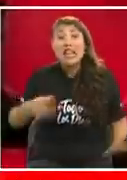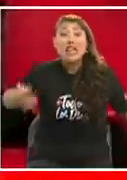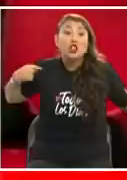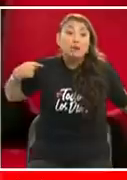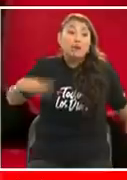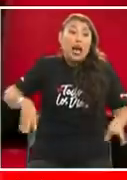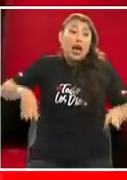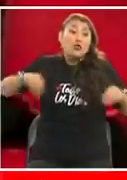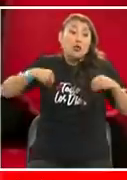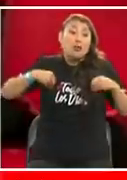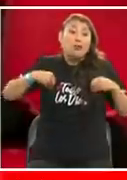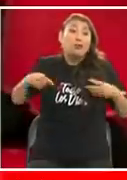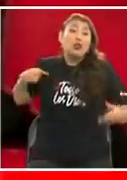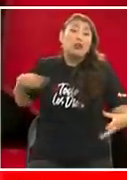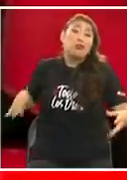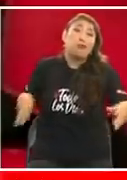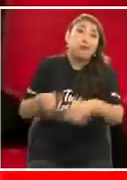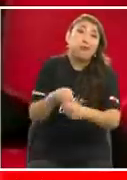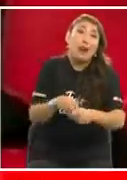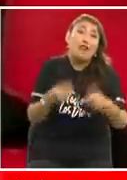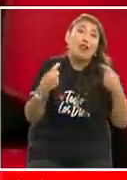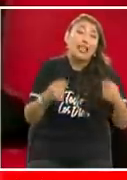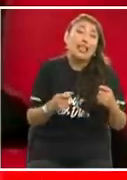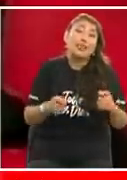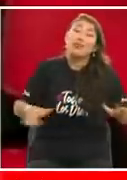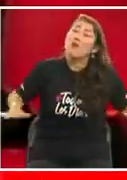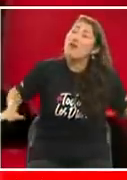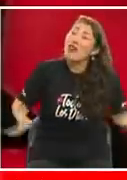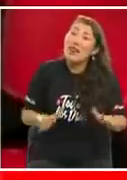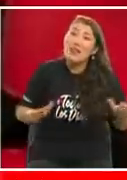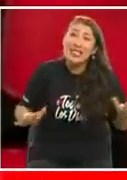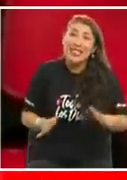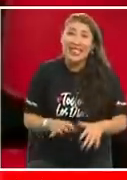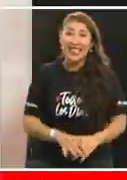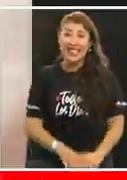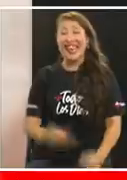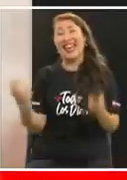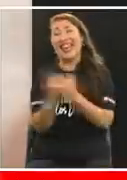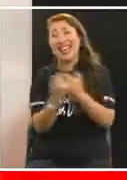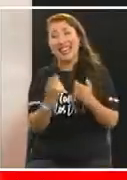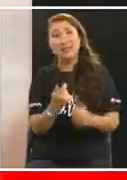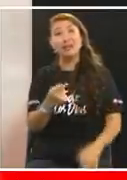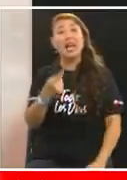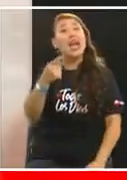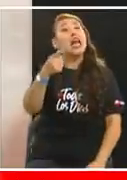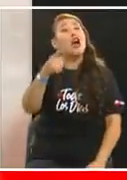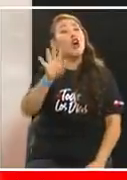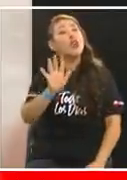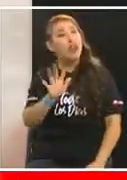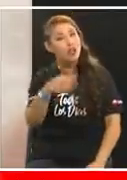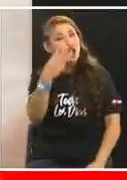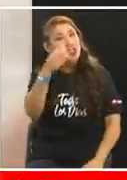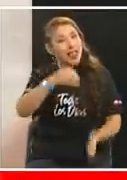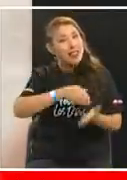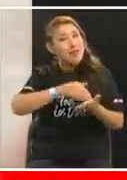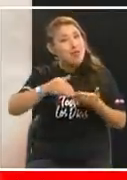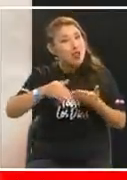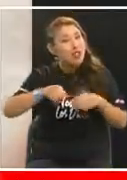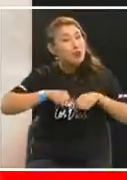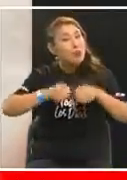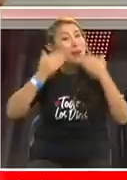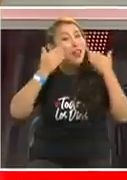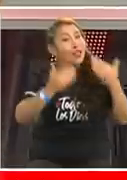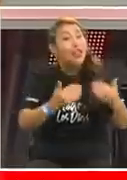mucho, voy a tratar de unirme, voy a hacer mi mayor esfuerzo. Ya, entonces... son 30 millones, Denis, son 30 millones que Unimar te está